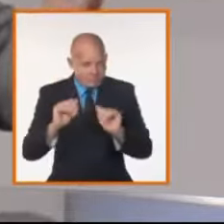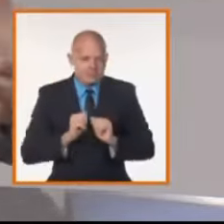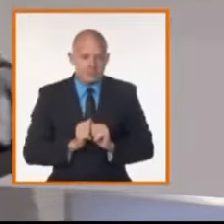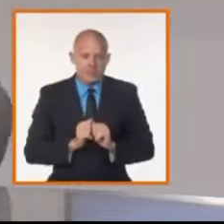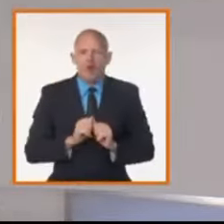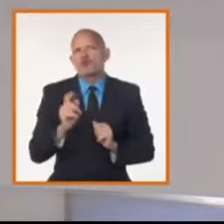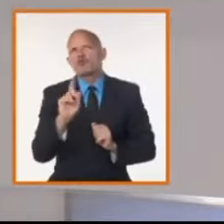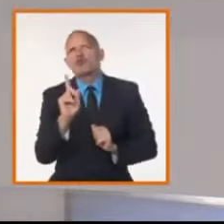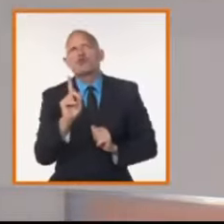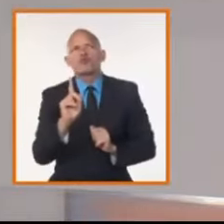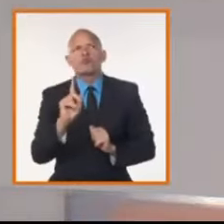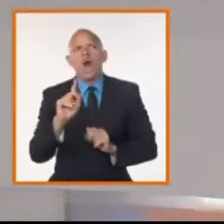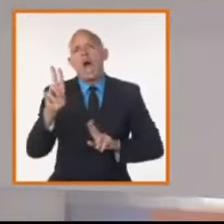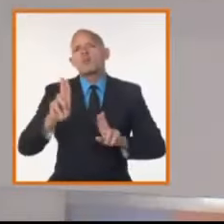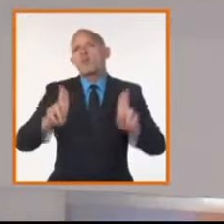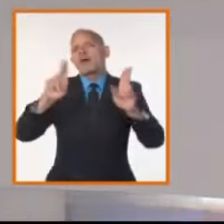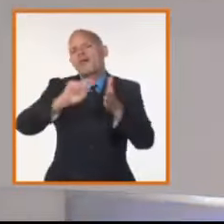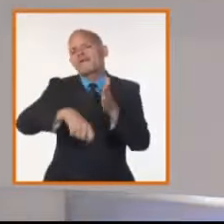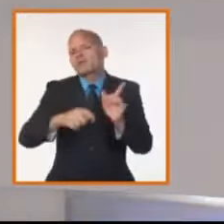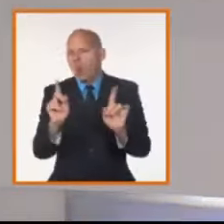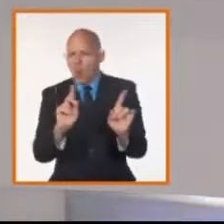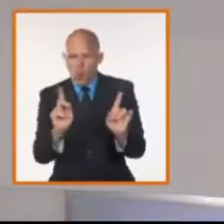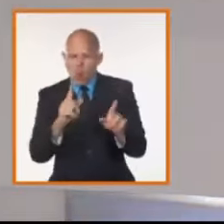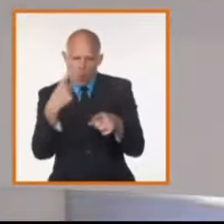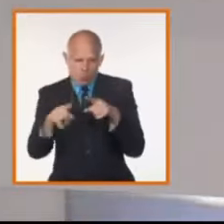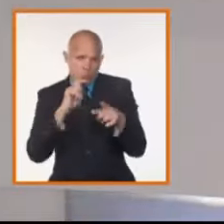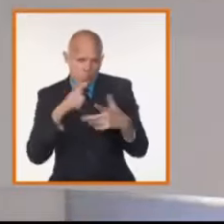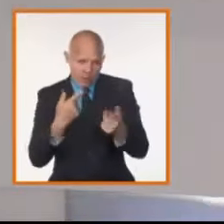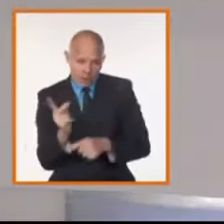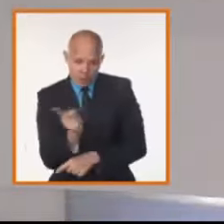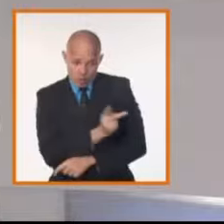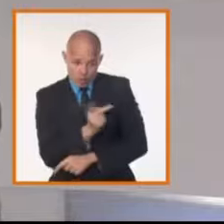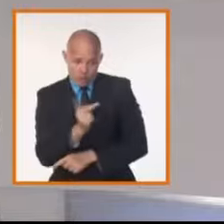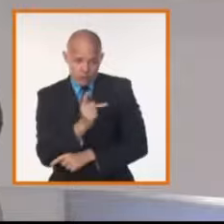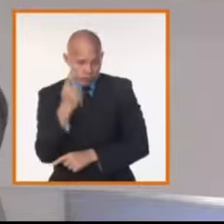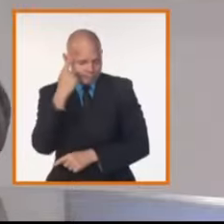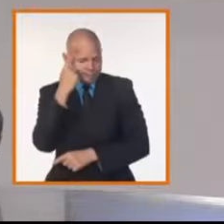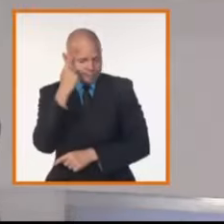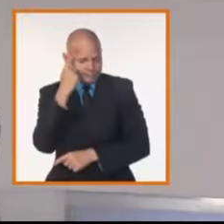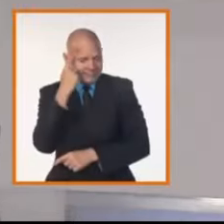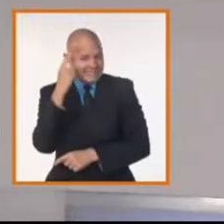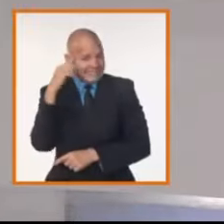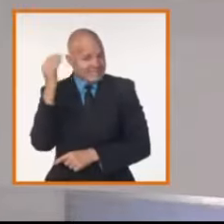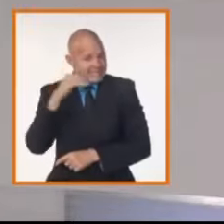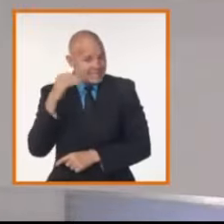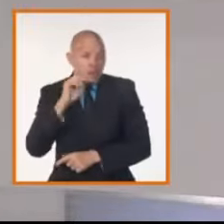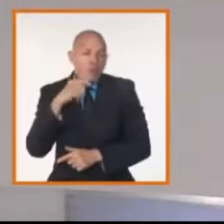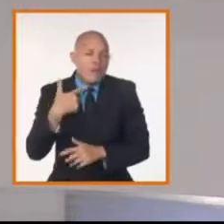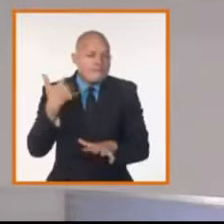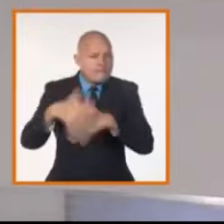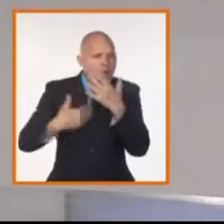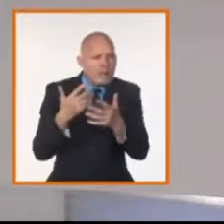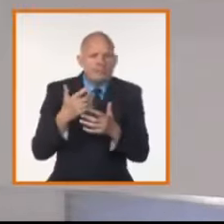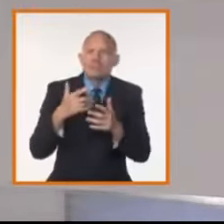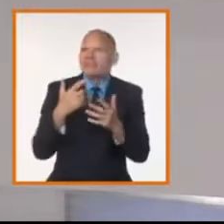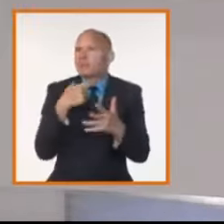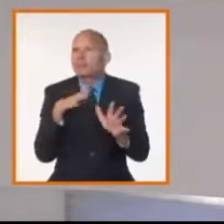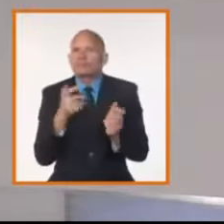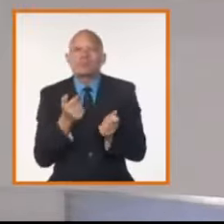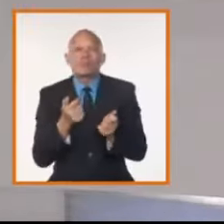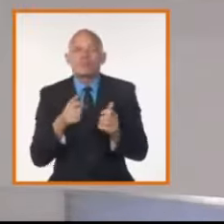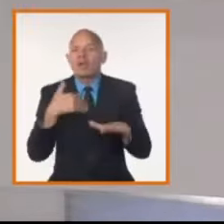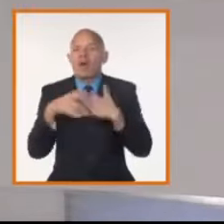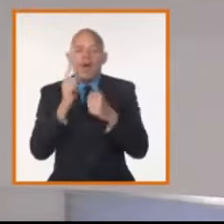acuerdo comercial se dejó bien claro la coincidencia que hay en los principales problemas internacionales hoy desde Taiwán